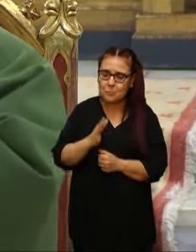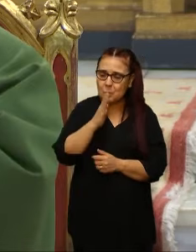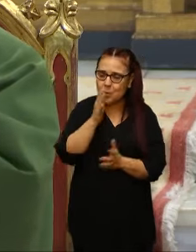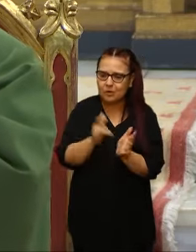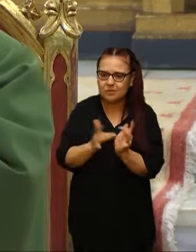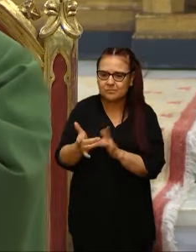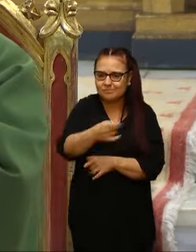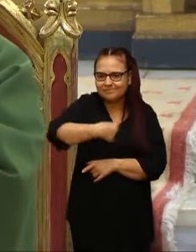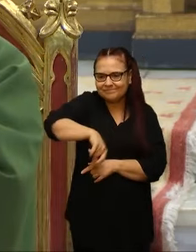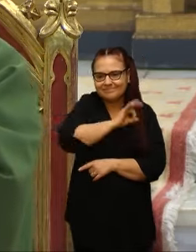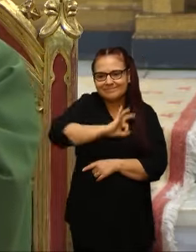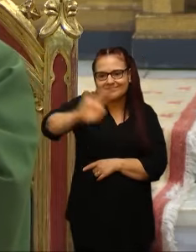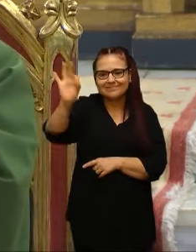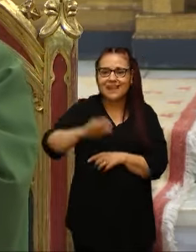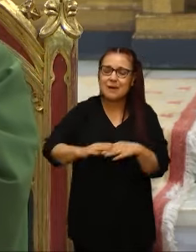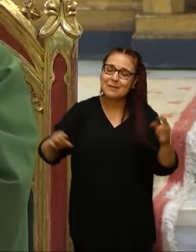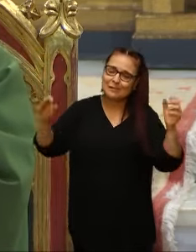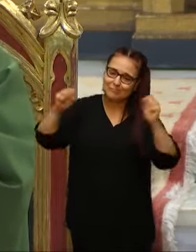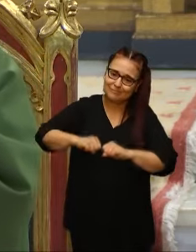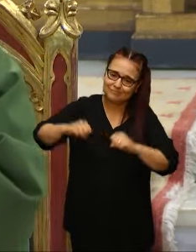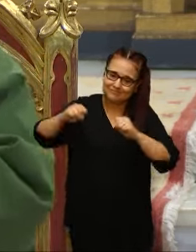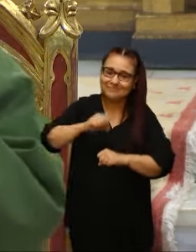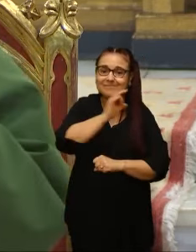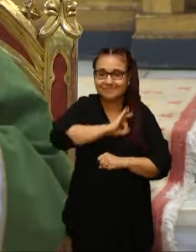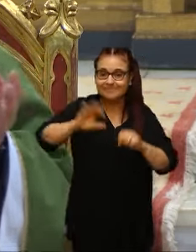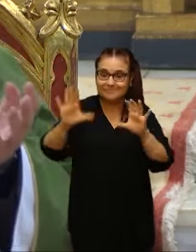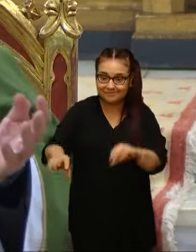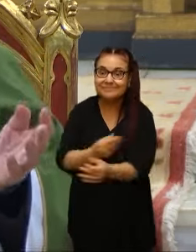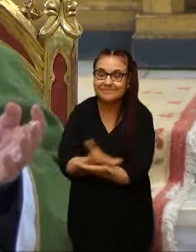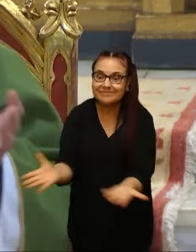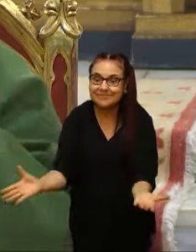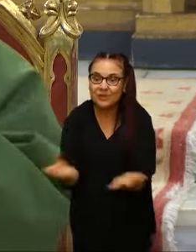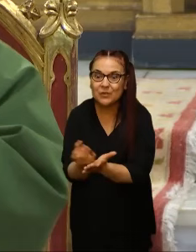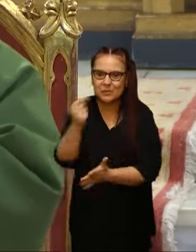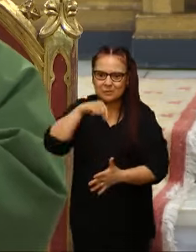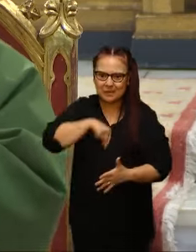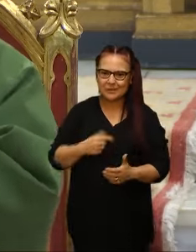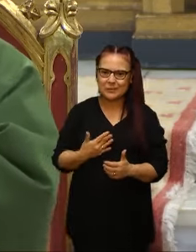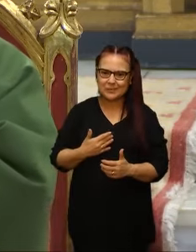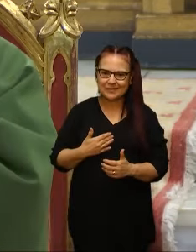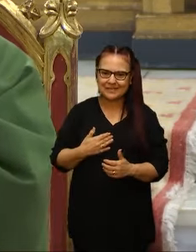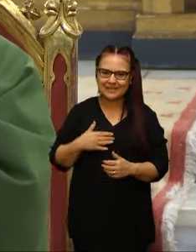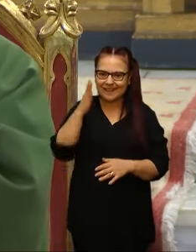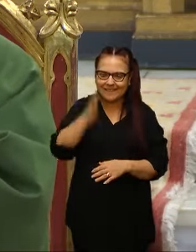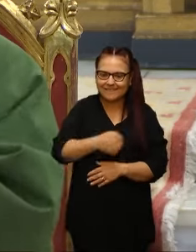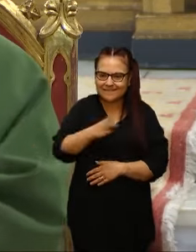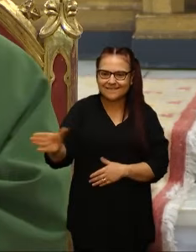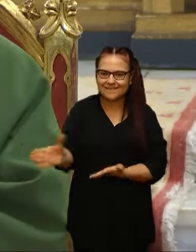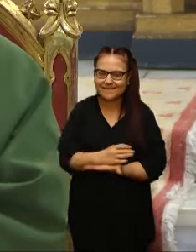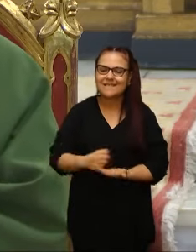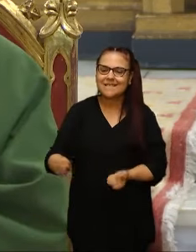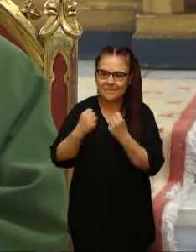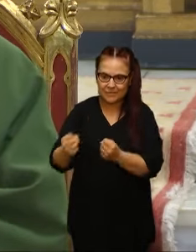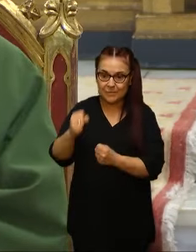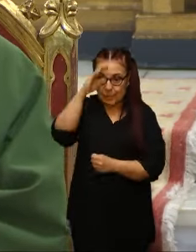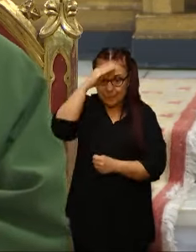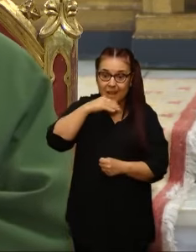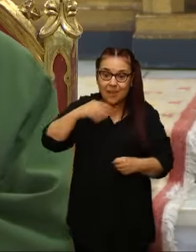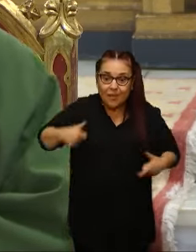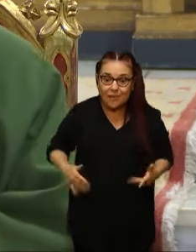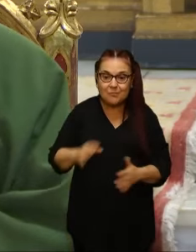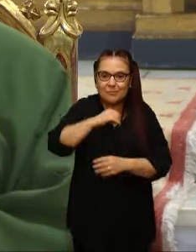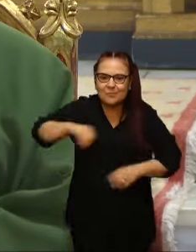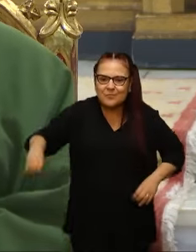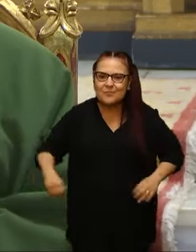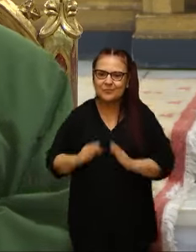Por Jesucristo nuestro Señor. El Señor esté con vosotros. Y la bendición de Dios Todopoderoso, Padre,